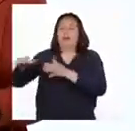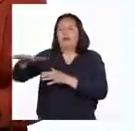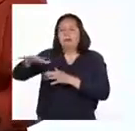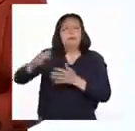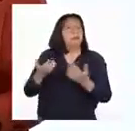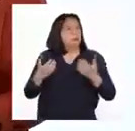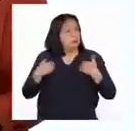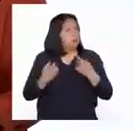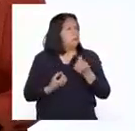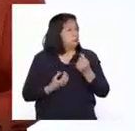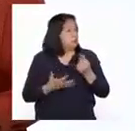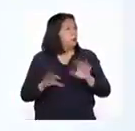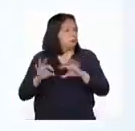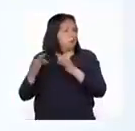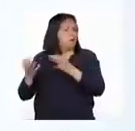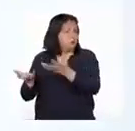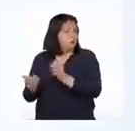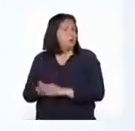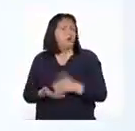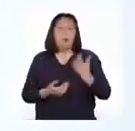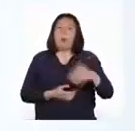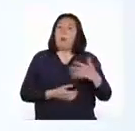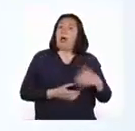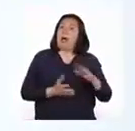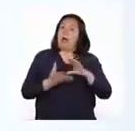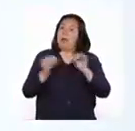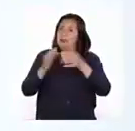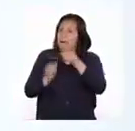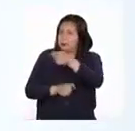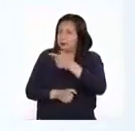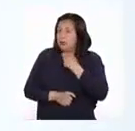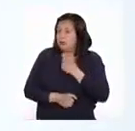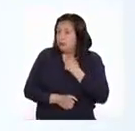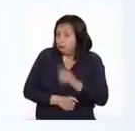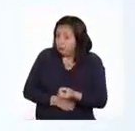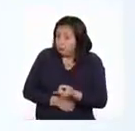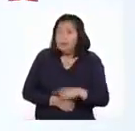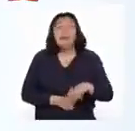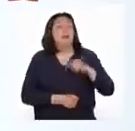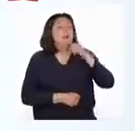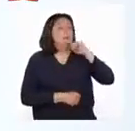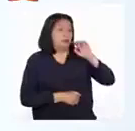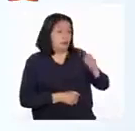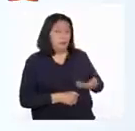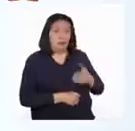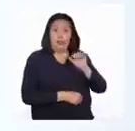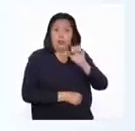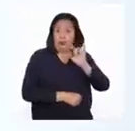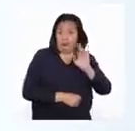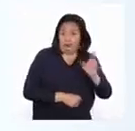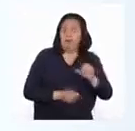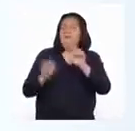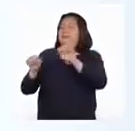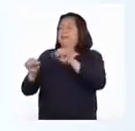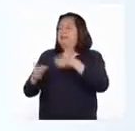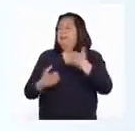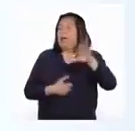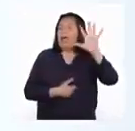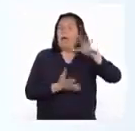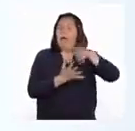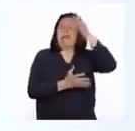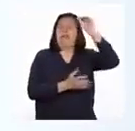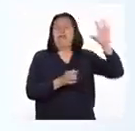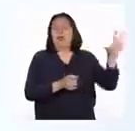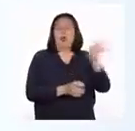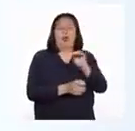generaron ingresos para las familias. ¡Qué gran historia! ¿Les gustó conocer a la señora Aurea? ¡Sí! Creo que con todo lo que hemos aprendido